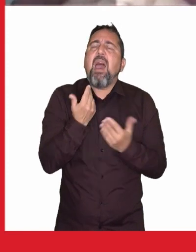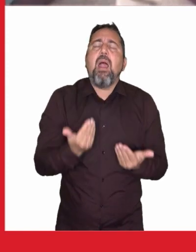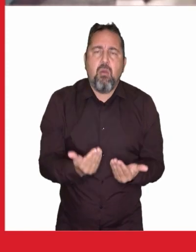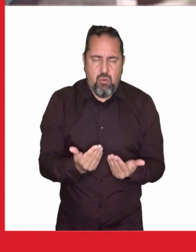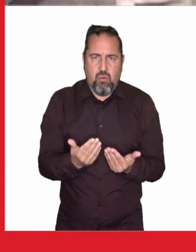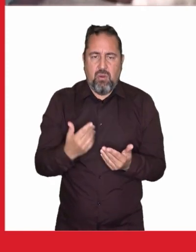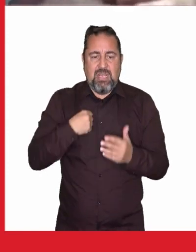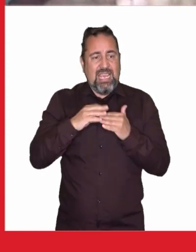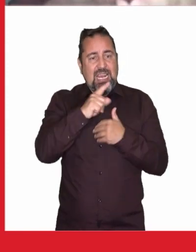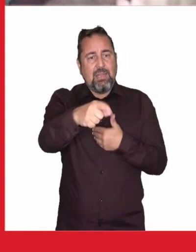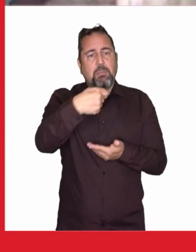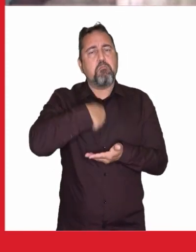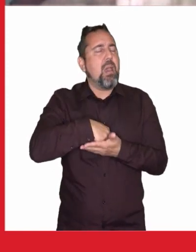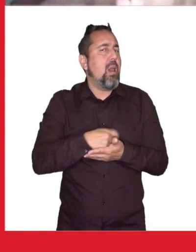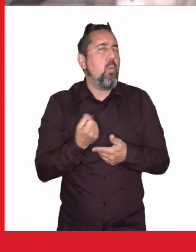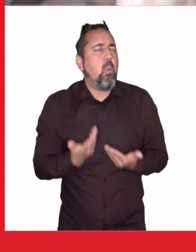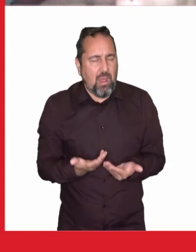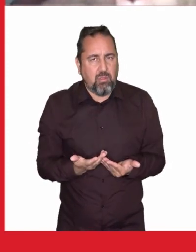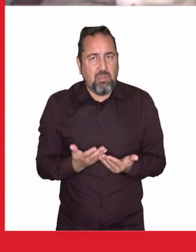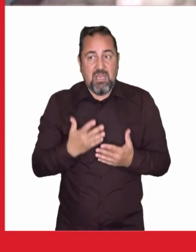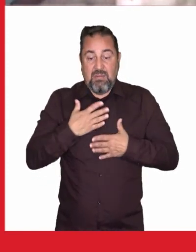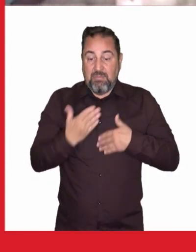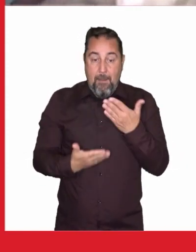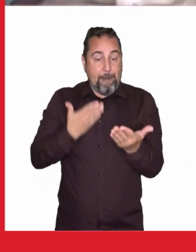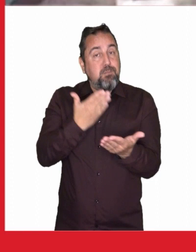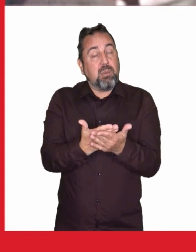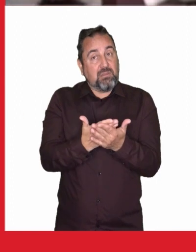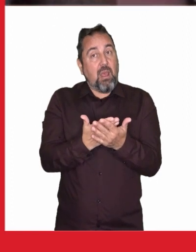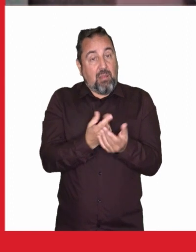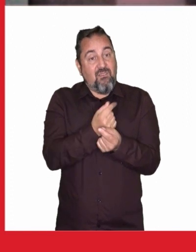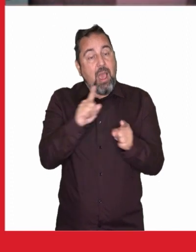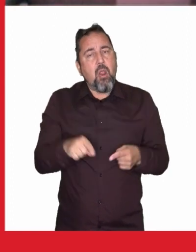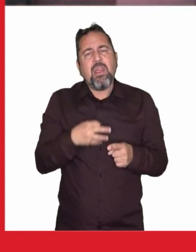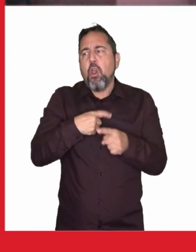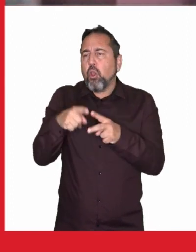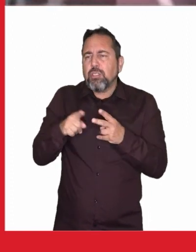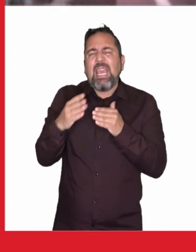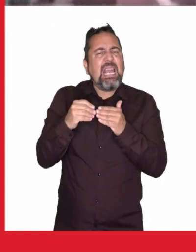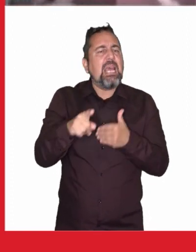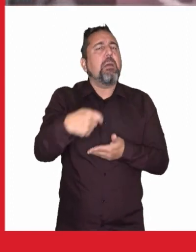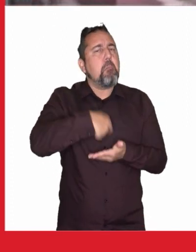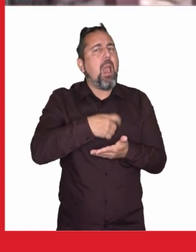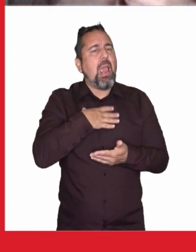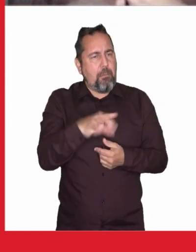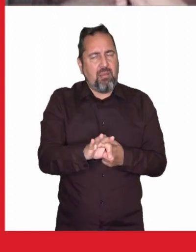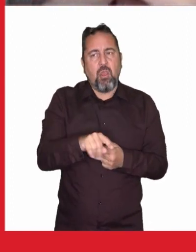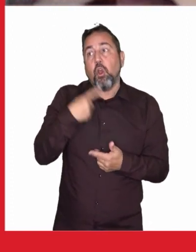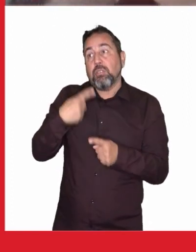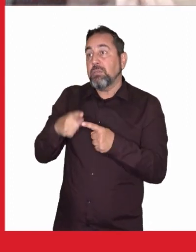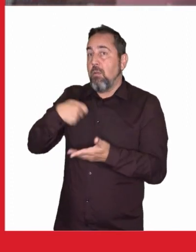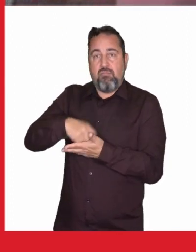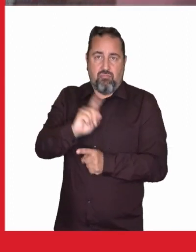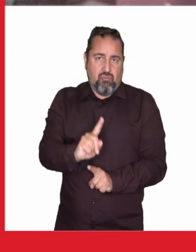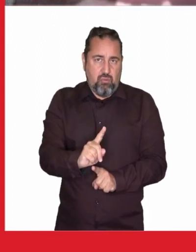es ¿por qué valor están dispuestos a pagar nuestros clientes? Es decir, de todo lo que compone mi propuesta de valor, hay cosas por las